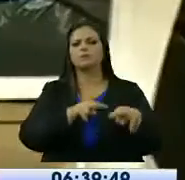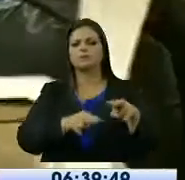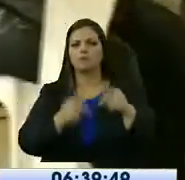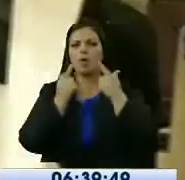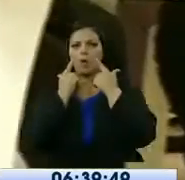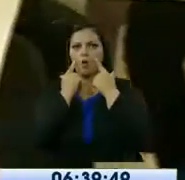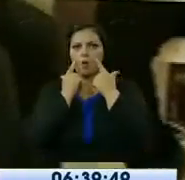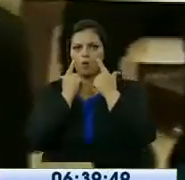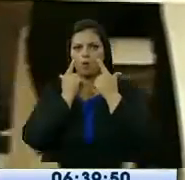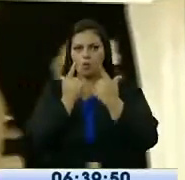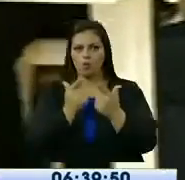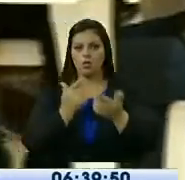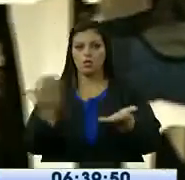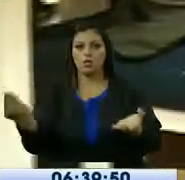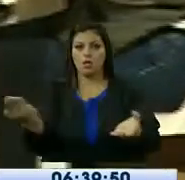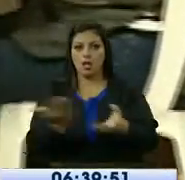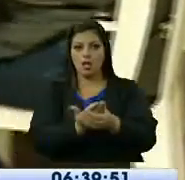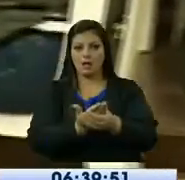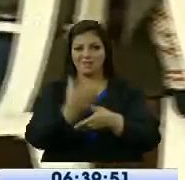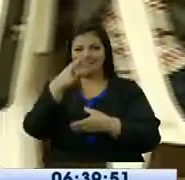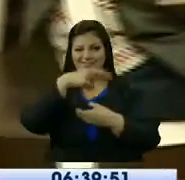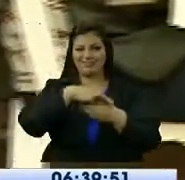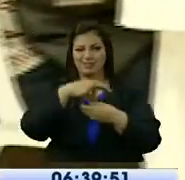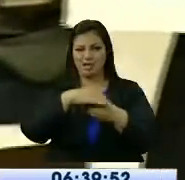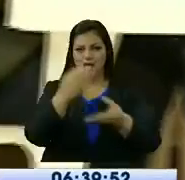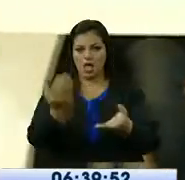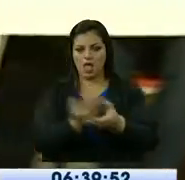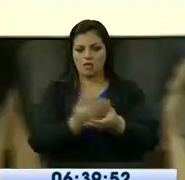partícipes del conteo respectivo luego de las elecciones.